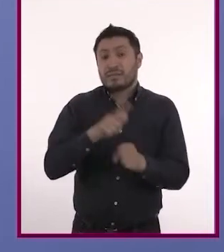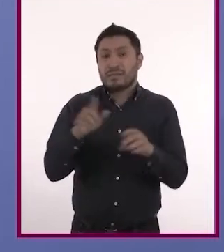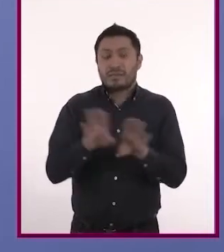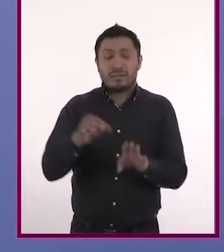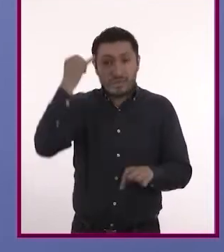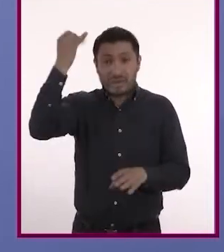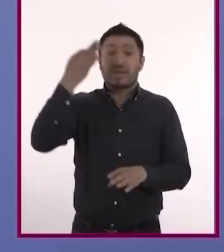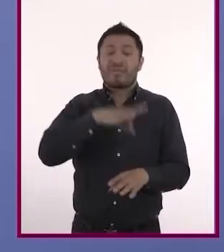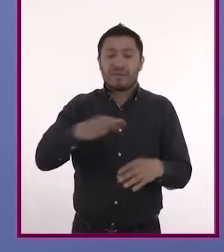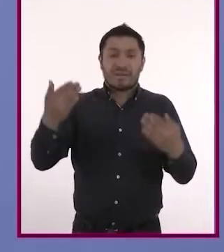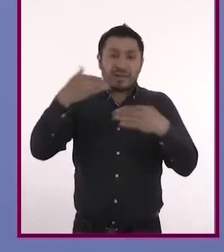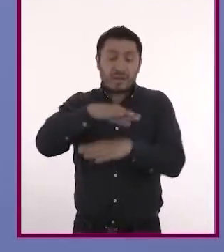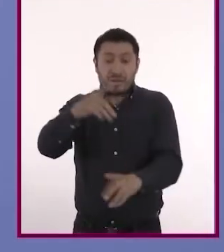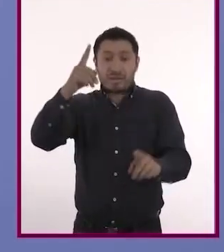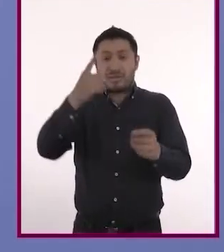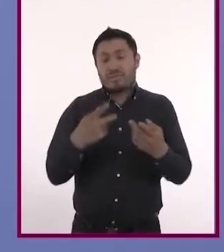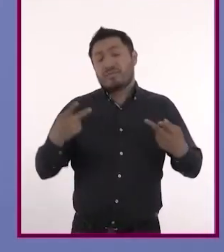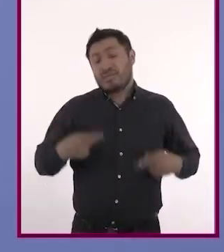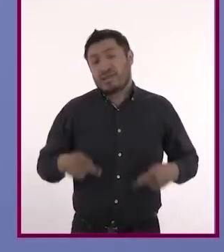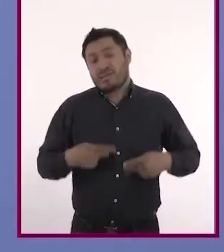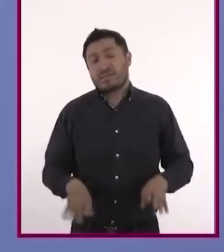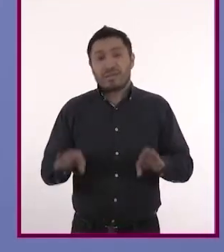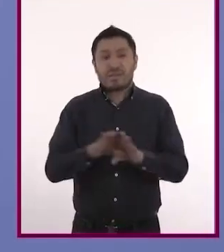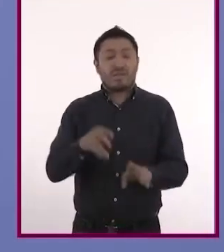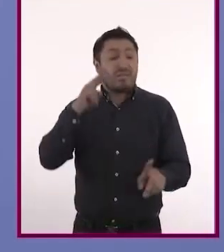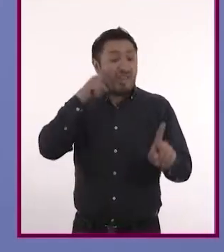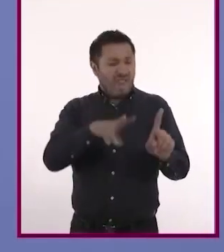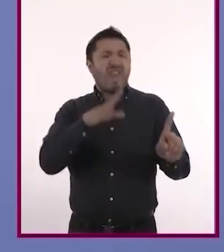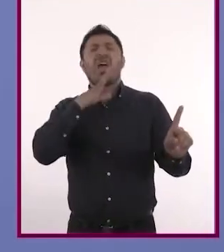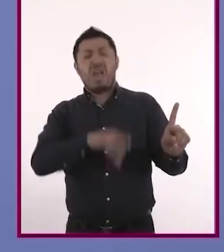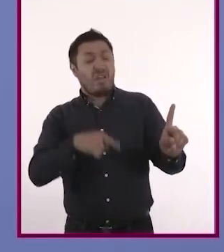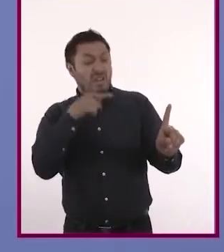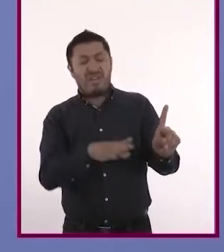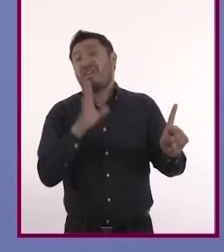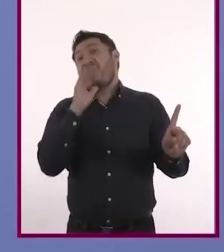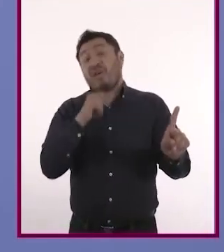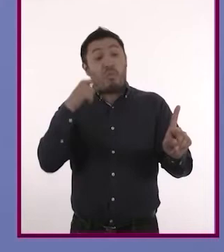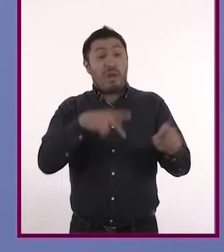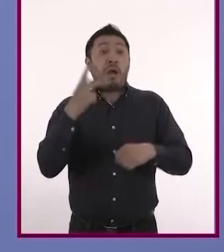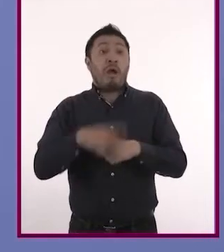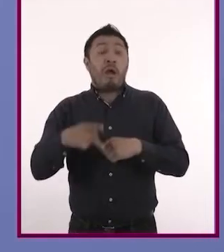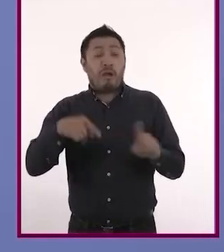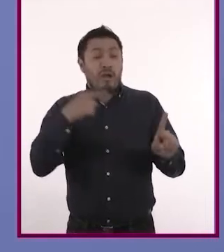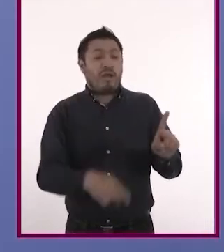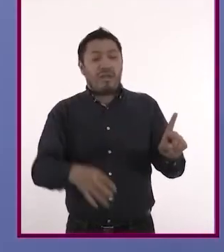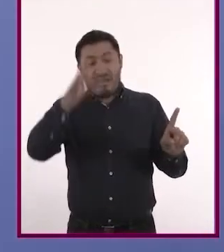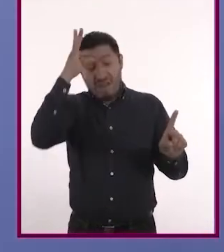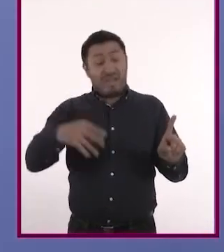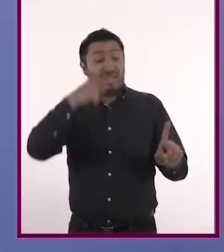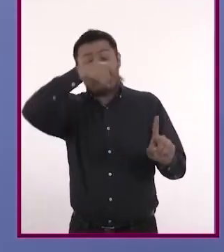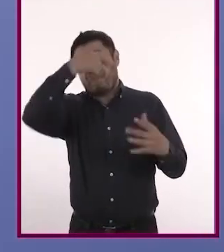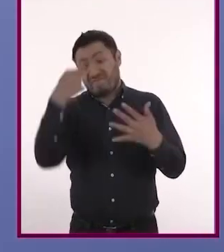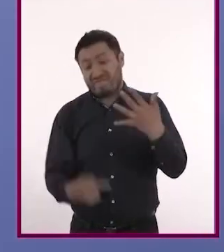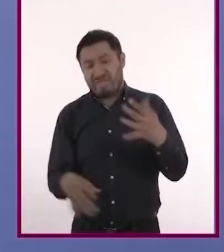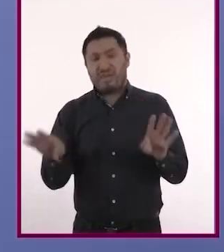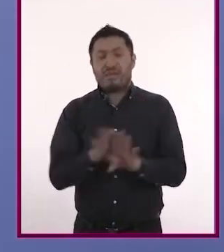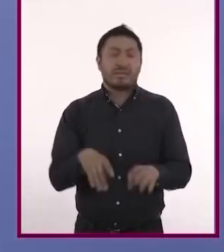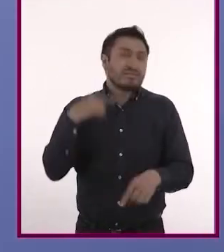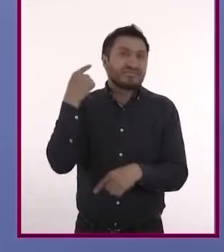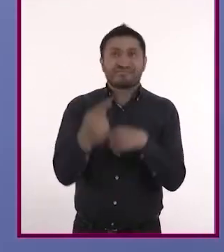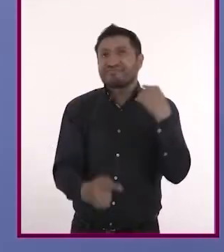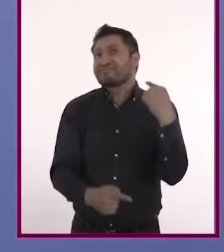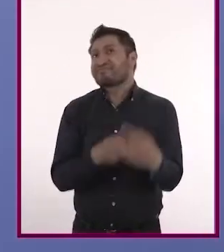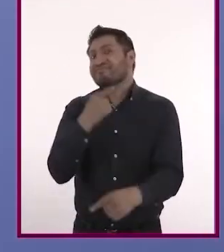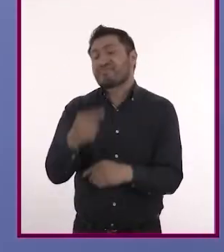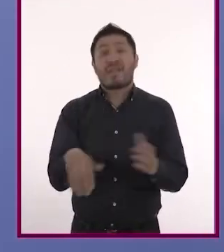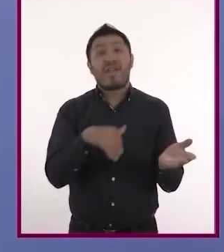con algún trastorno mental. Son mal vistos o se les considera incapaces, peligrosos o inútiles, lo que genera un círculo vicioso en el